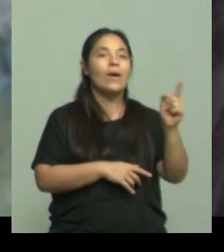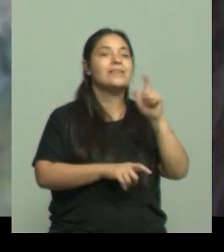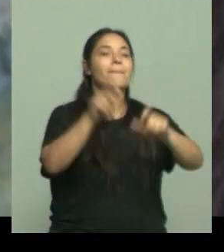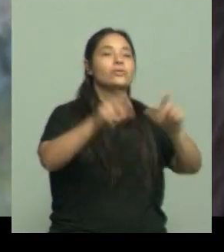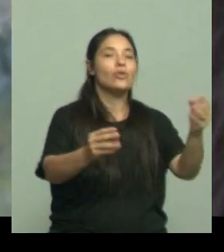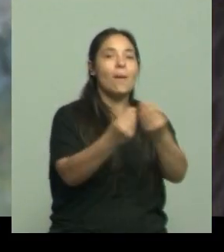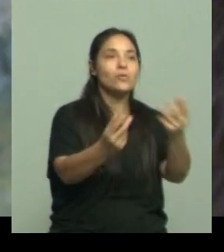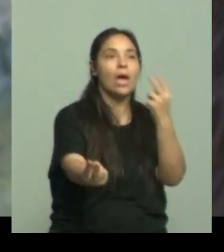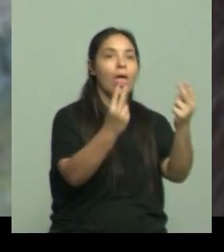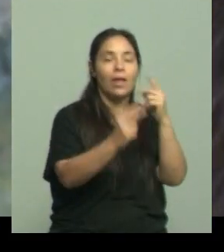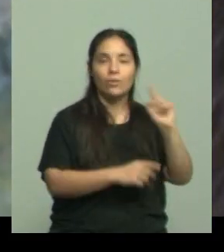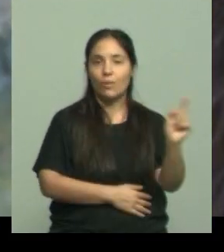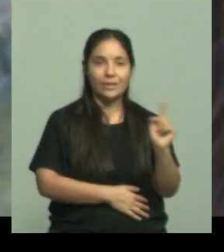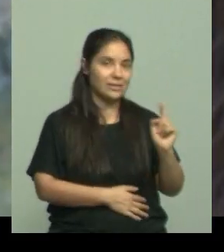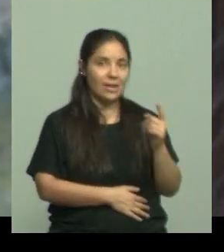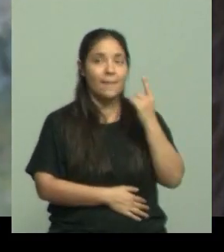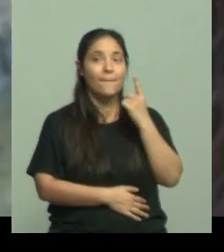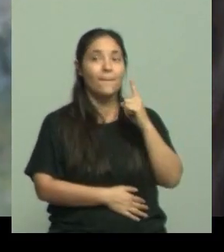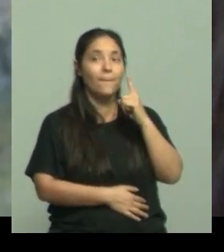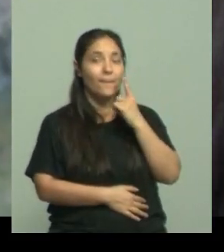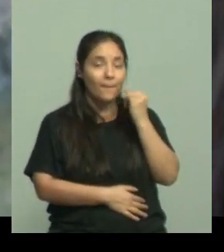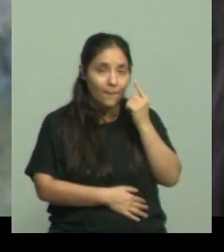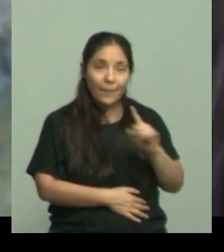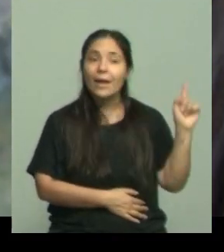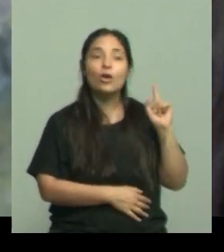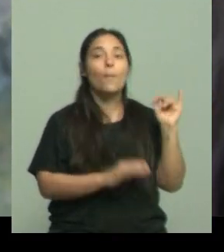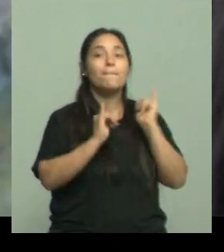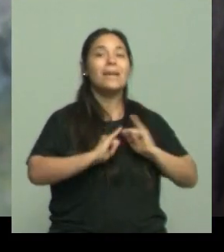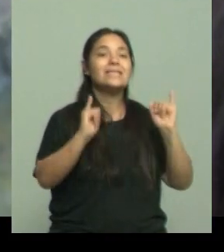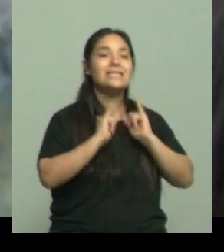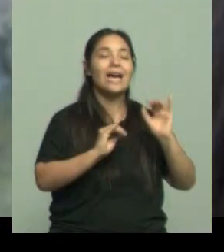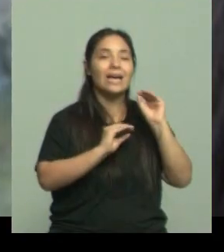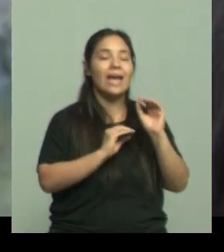que buscamos es, sí, por supuesto, llegar con nuestro mensaje, pero que sea un mensaje